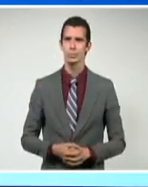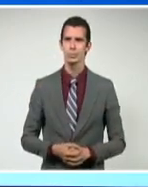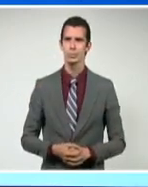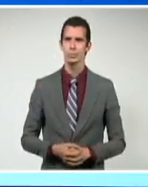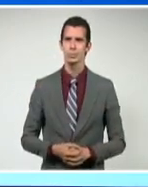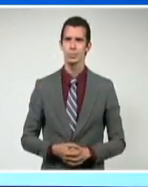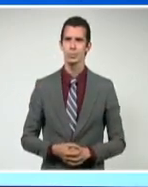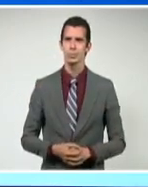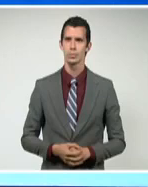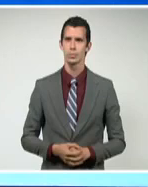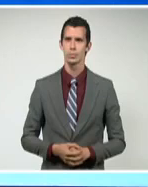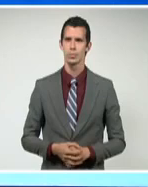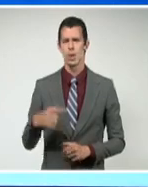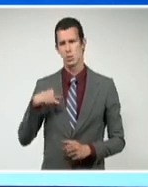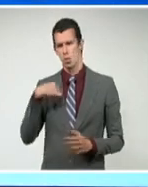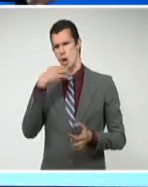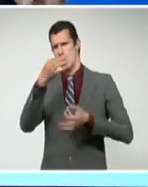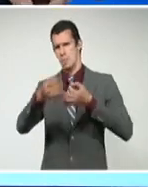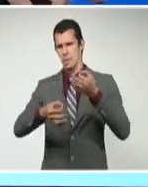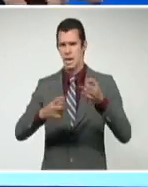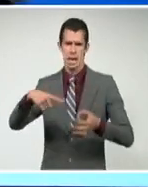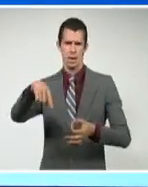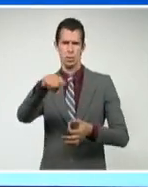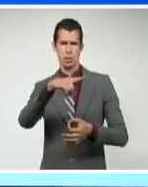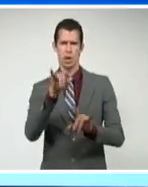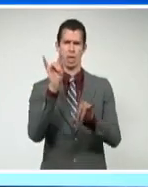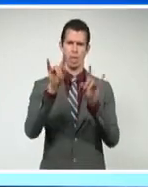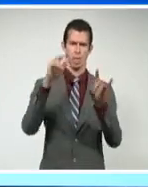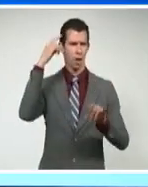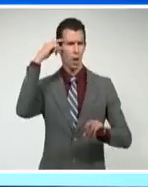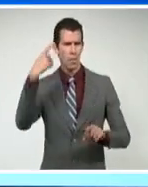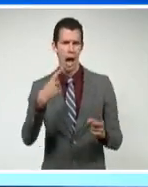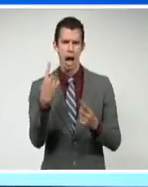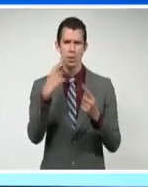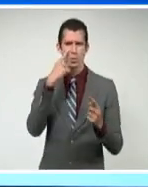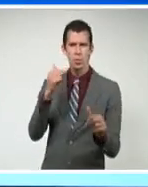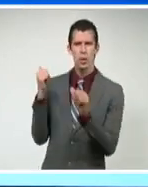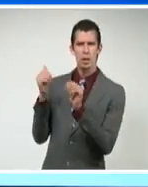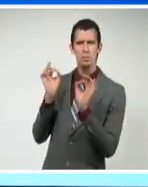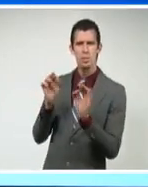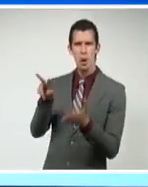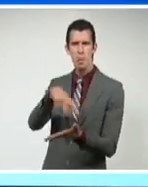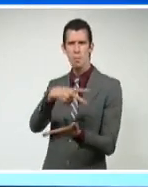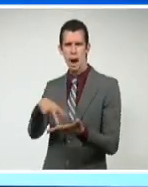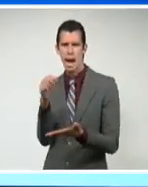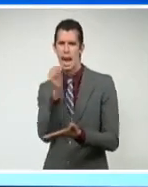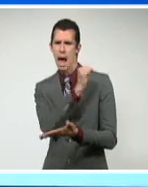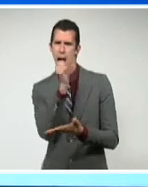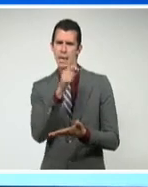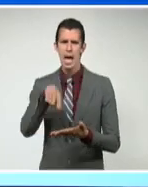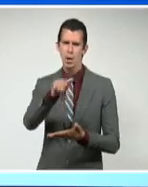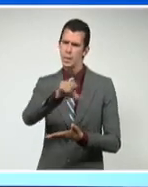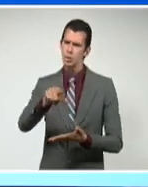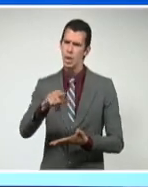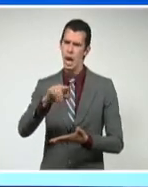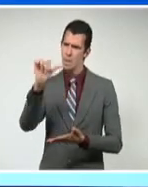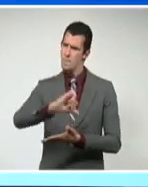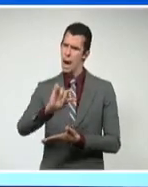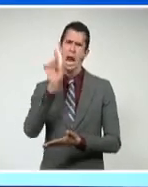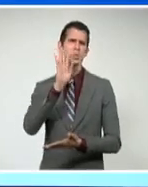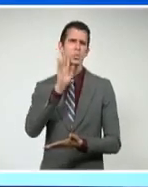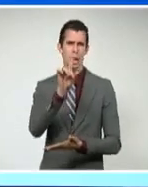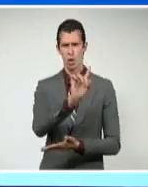convencerlos ahora de que los de la provocación callejera, esa que vimos, son básicamente delincuentes y mercenarios. Es